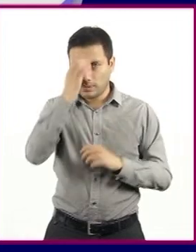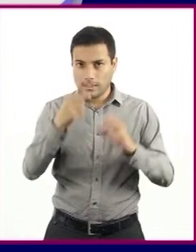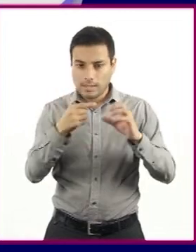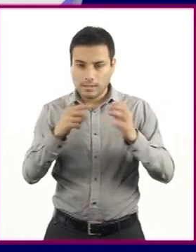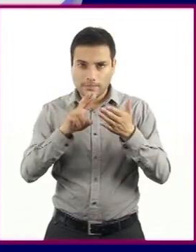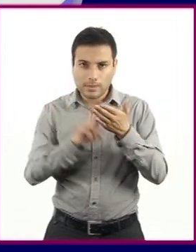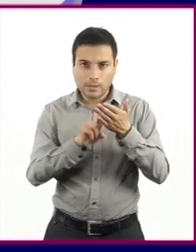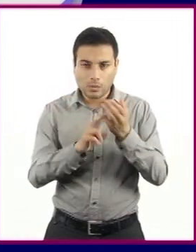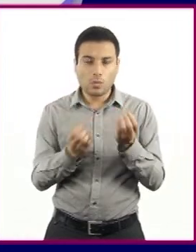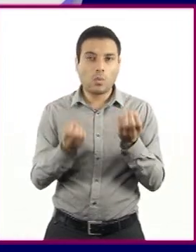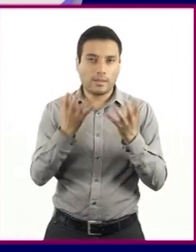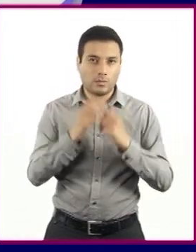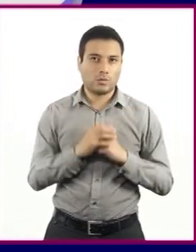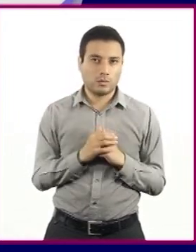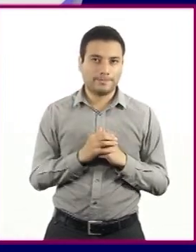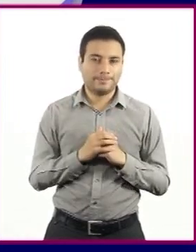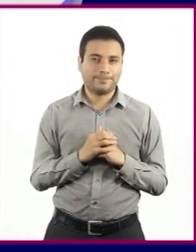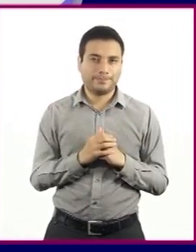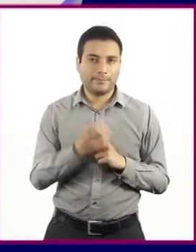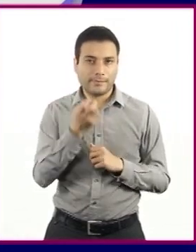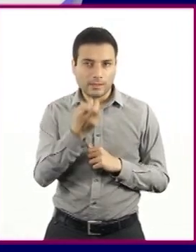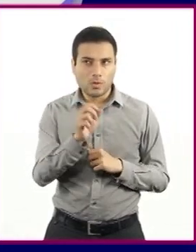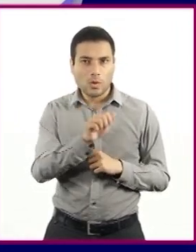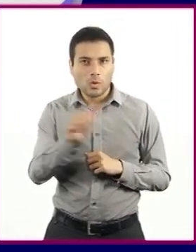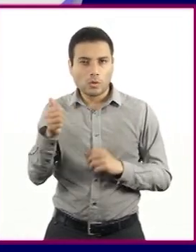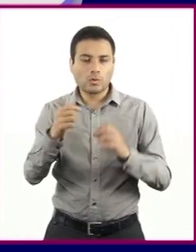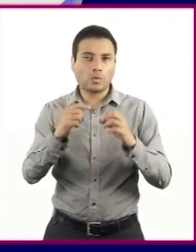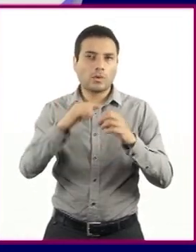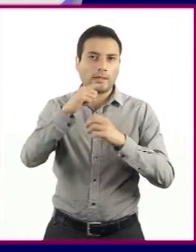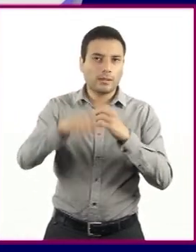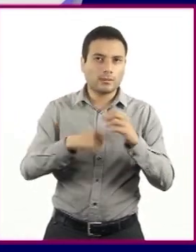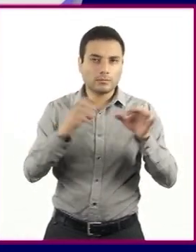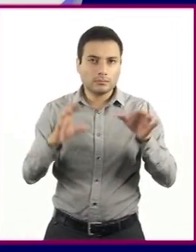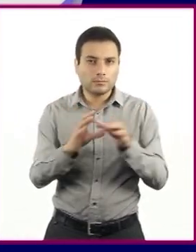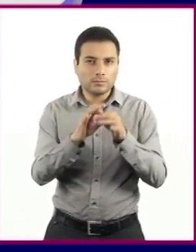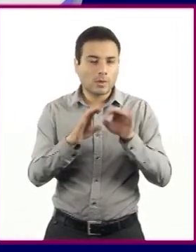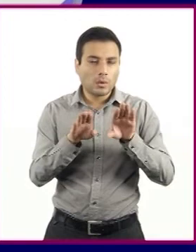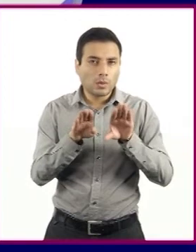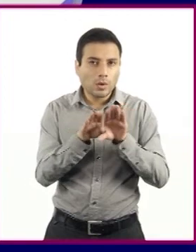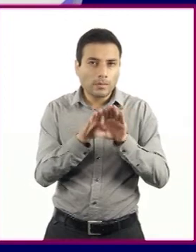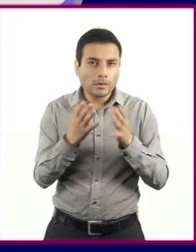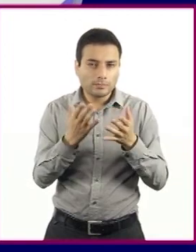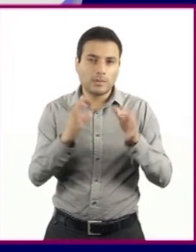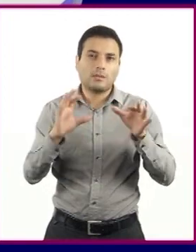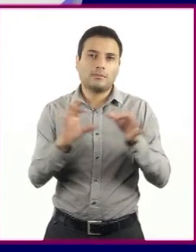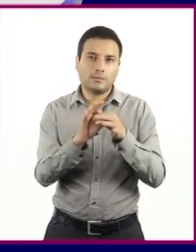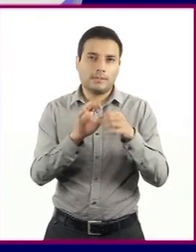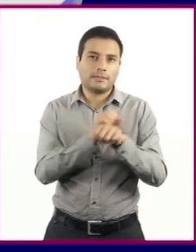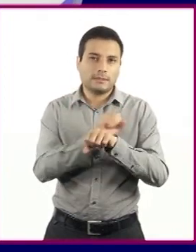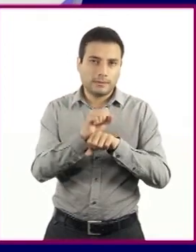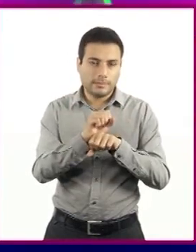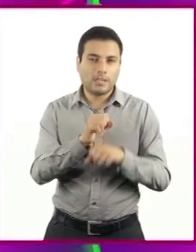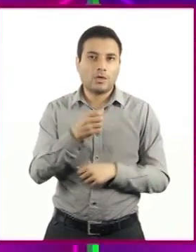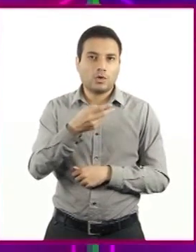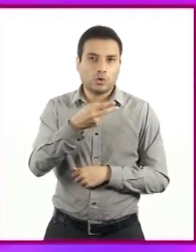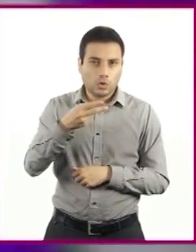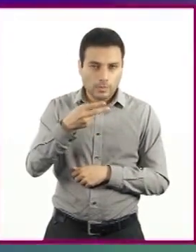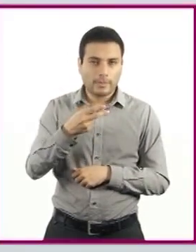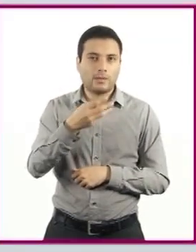valencia de un elemento que interactúan con otros formando enlaces, ya sean simples, dobles o